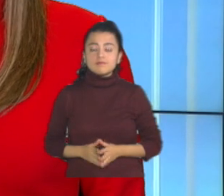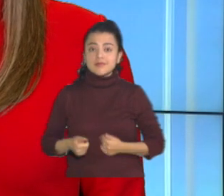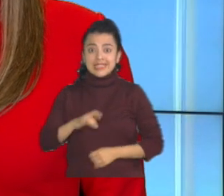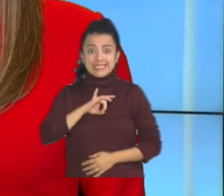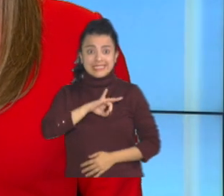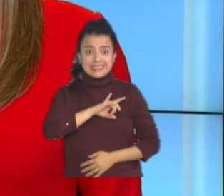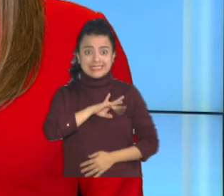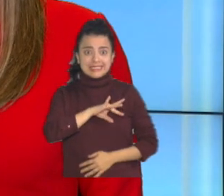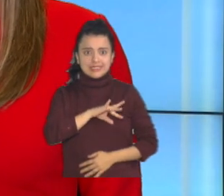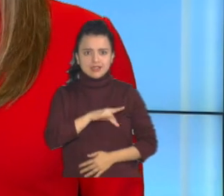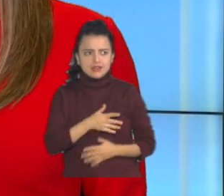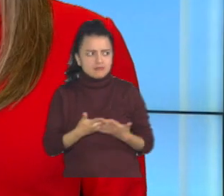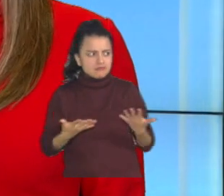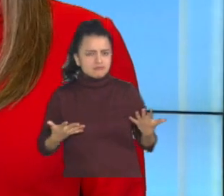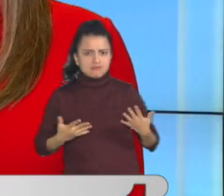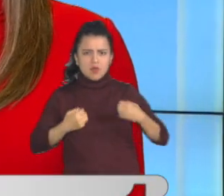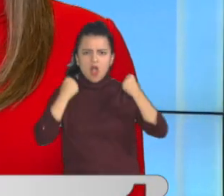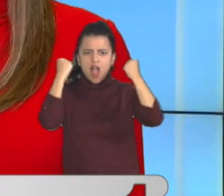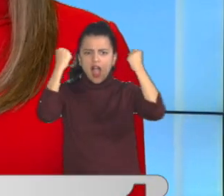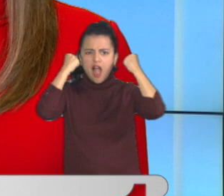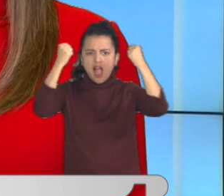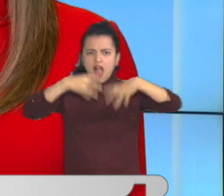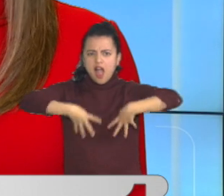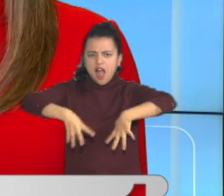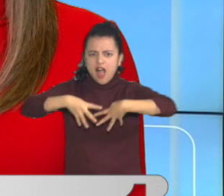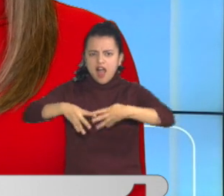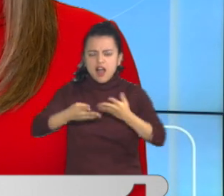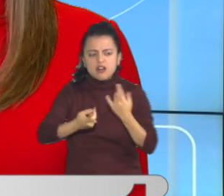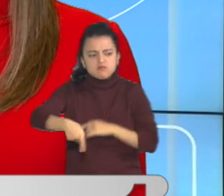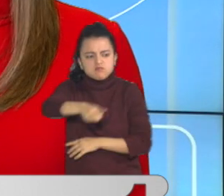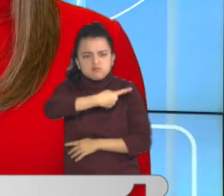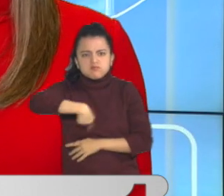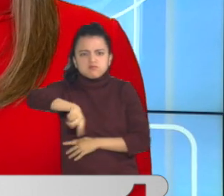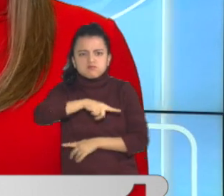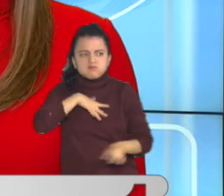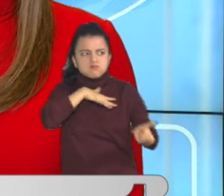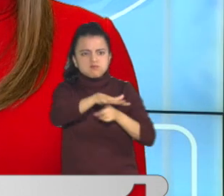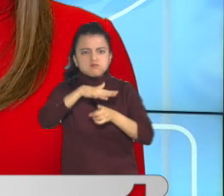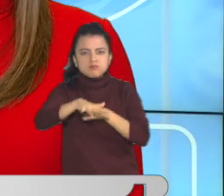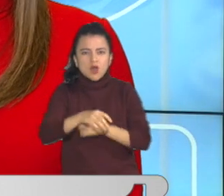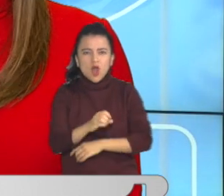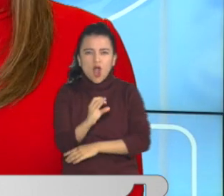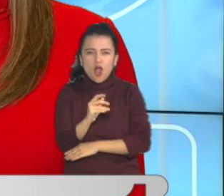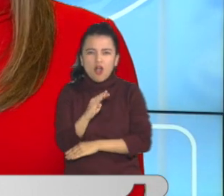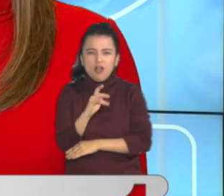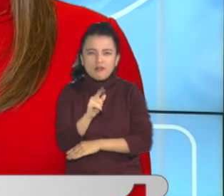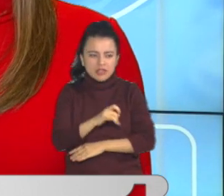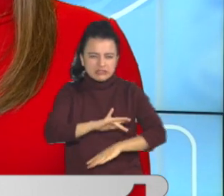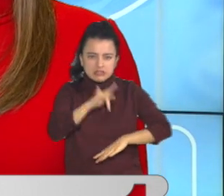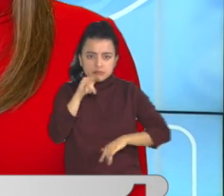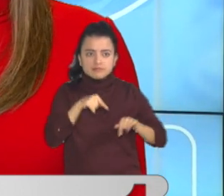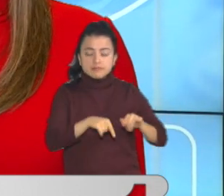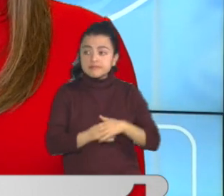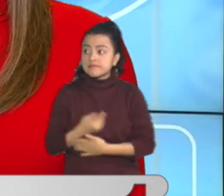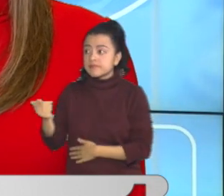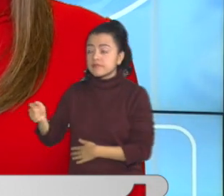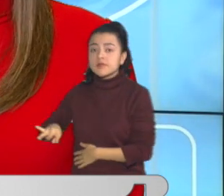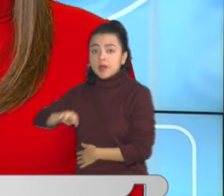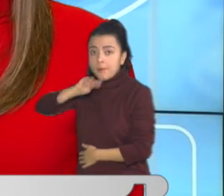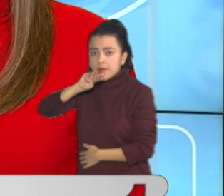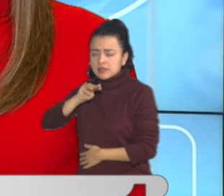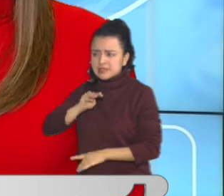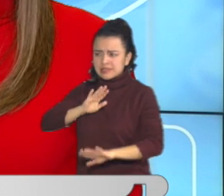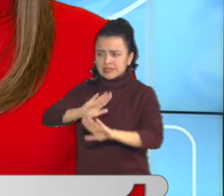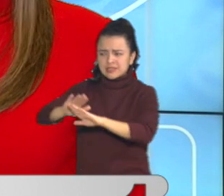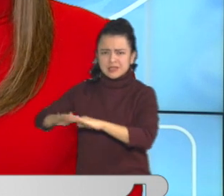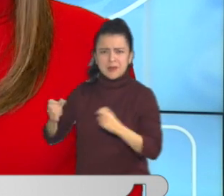Chile sufre una masiva huelga de la mayor productora mundial de cobre. El Papa Francisco asegura que se desató una